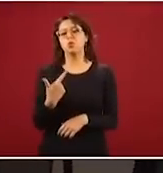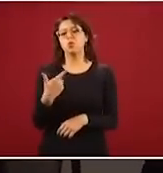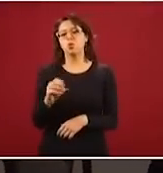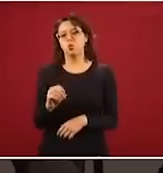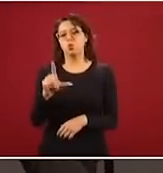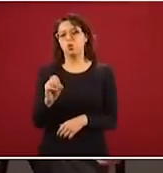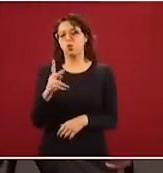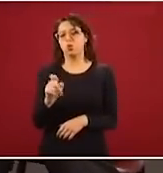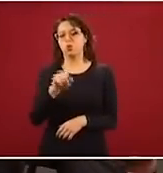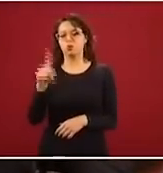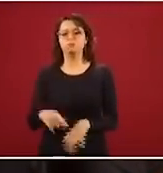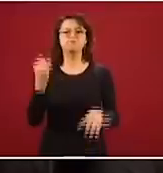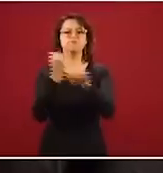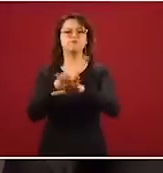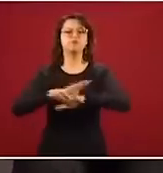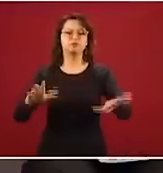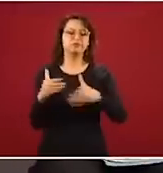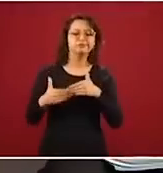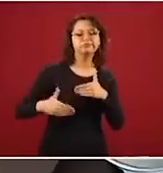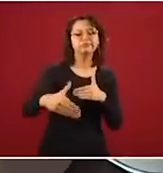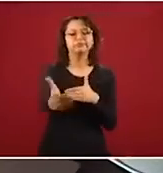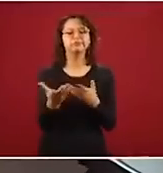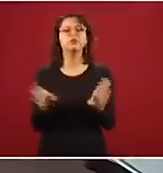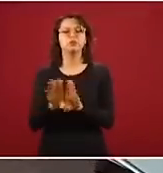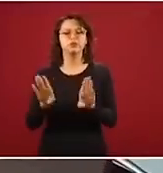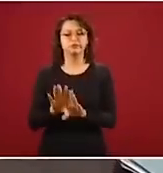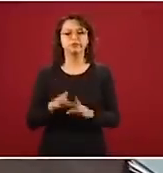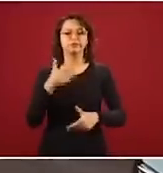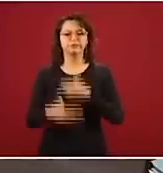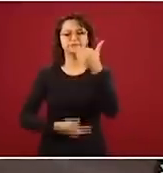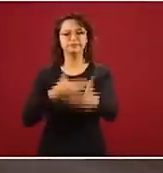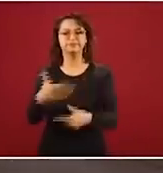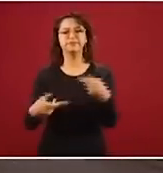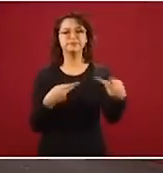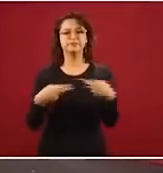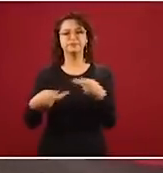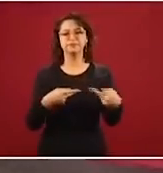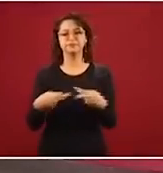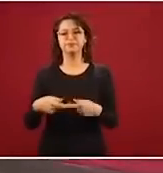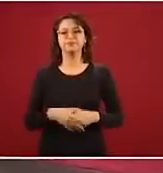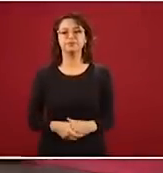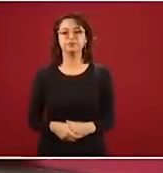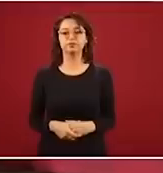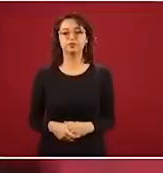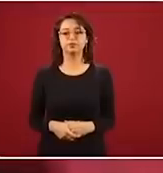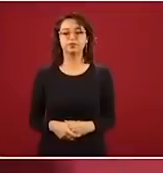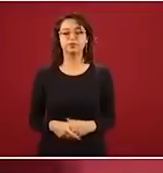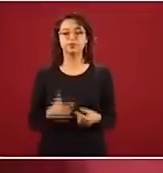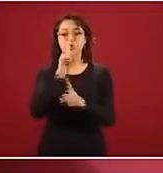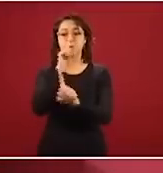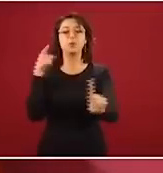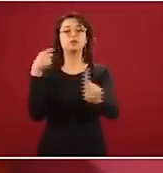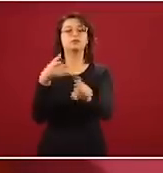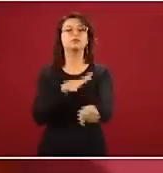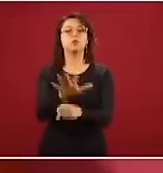nos informe cómo vamos en el plan. El objetivo es que el primero de